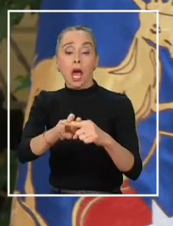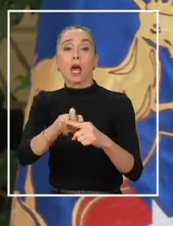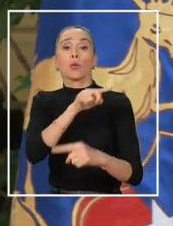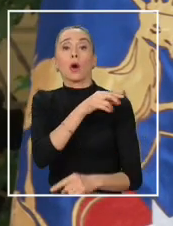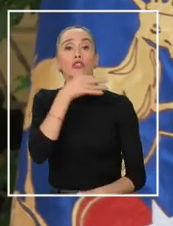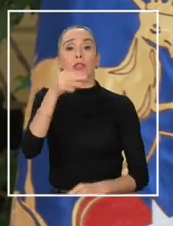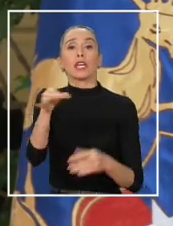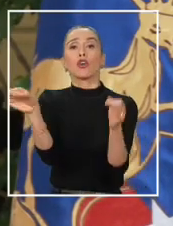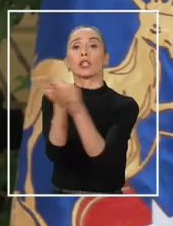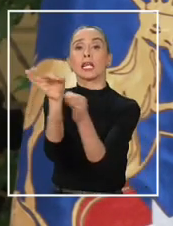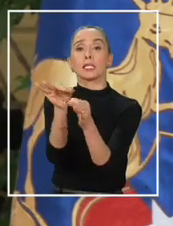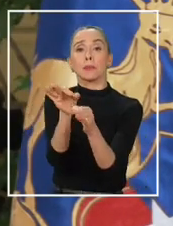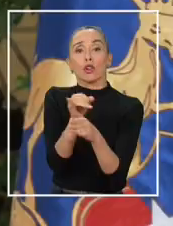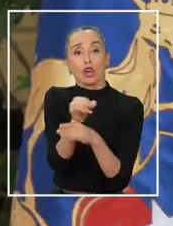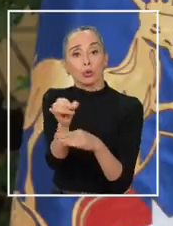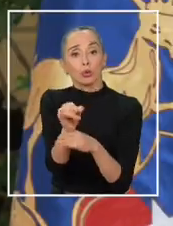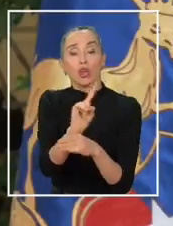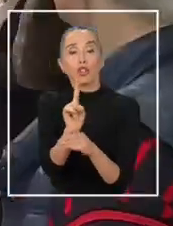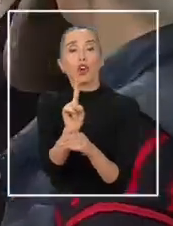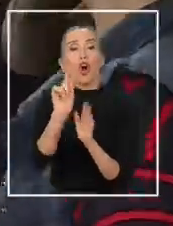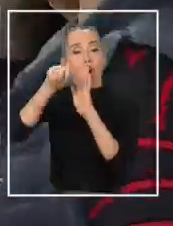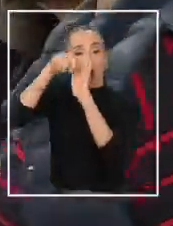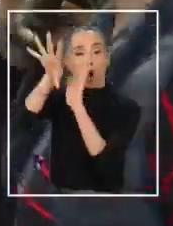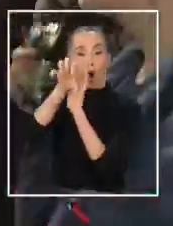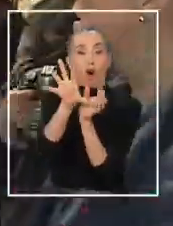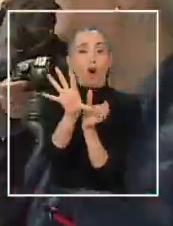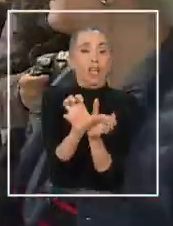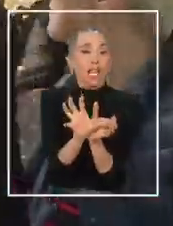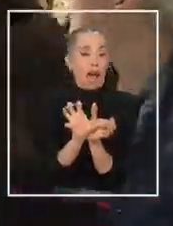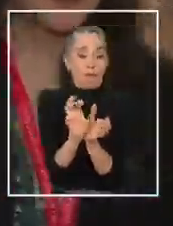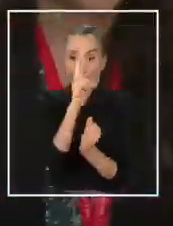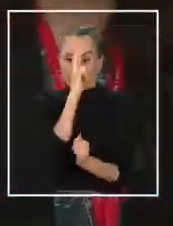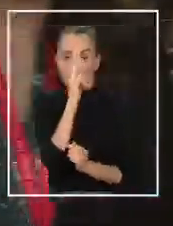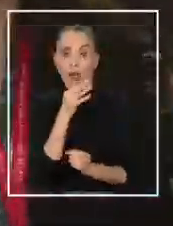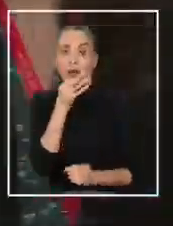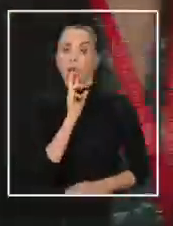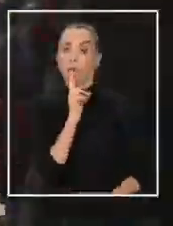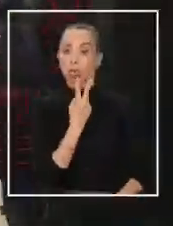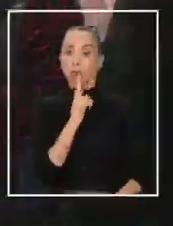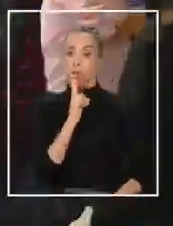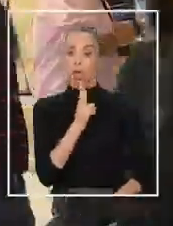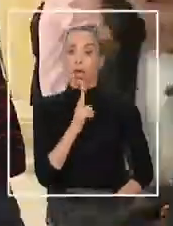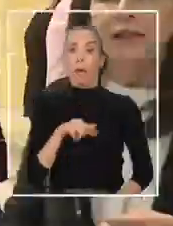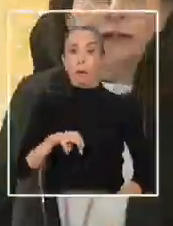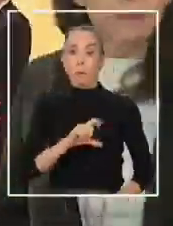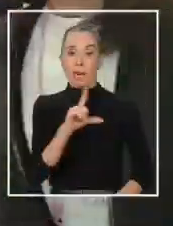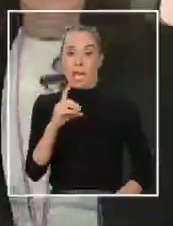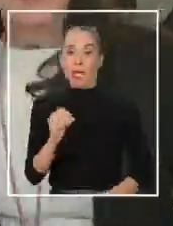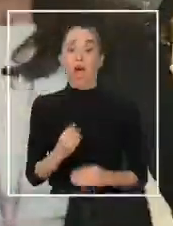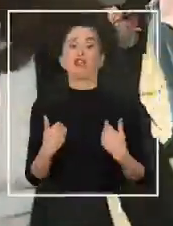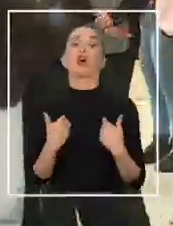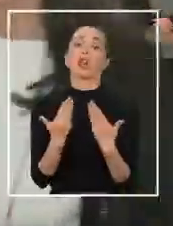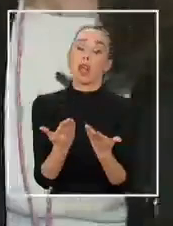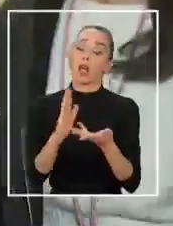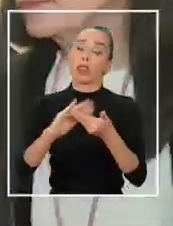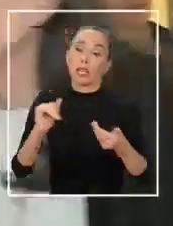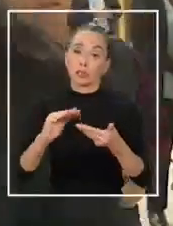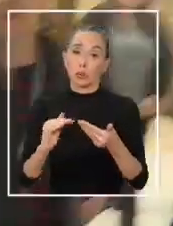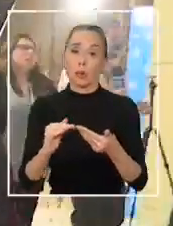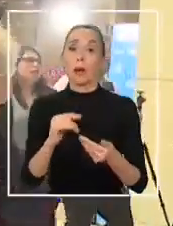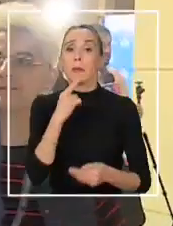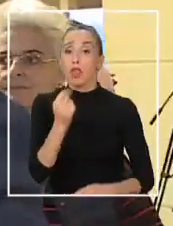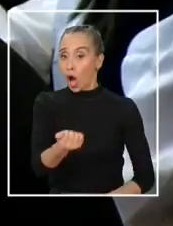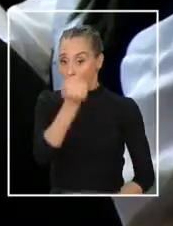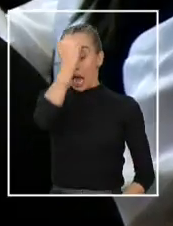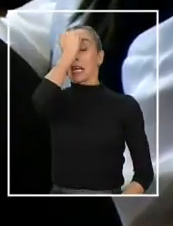esas instrucciones de no grabar, raro. Luego de diversas versiones encontradas, Mellado ofreció disculpas, pero lejos de mostrar